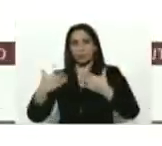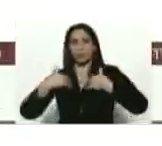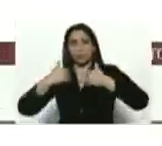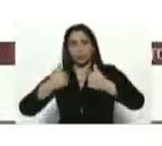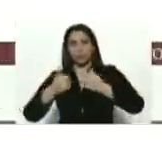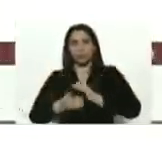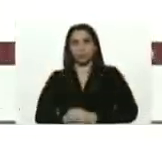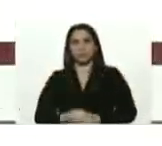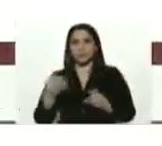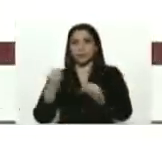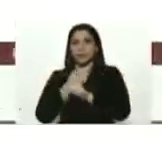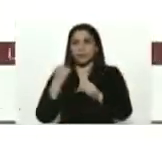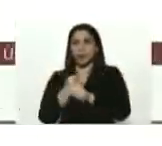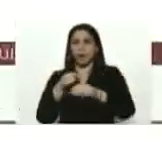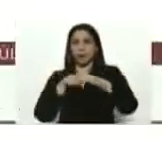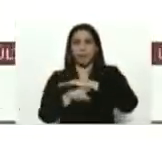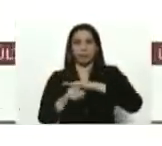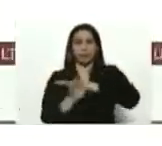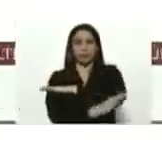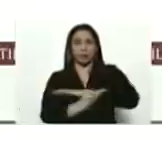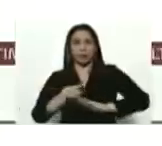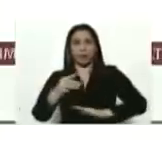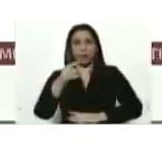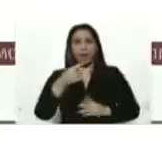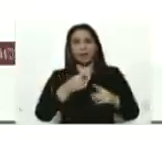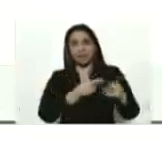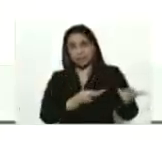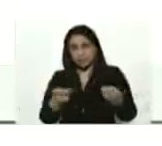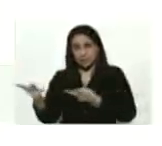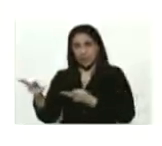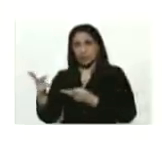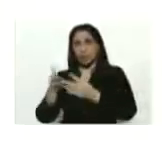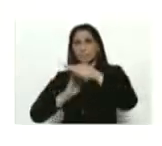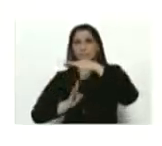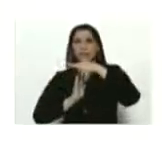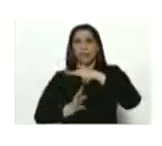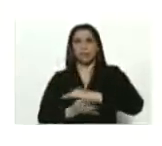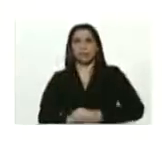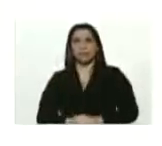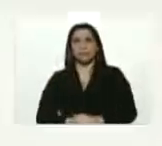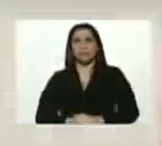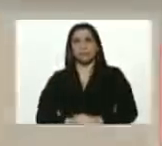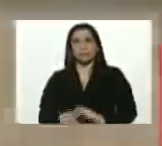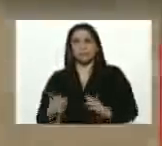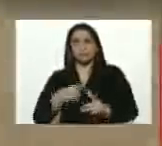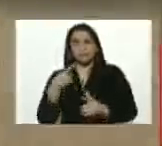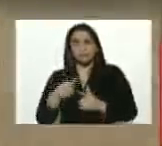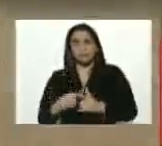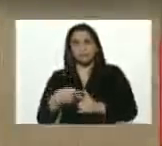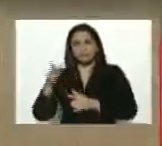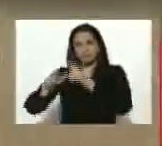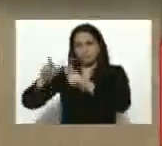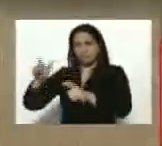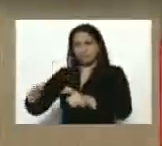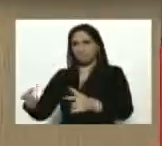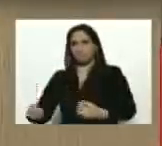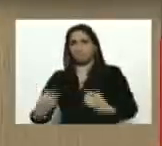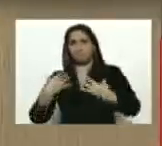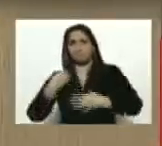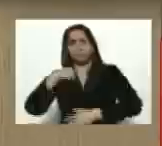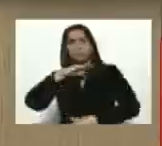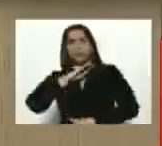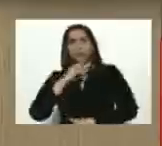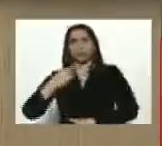que trabaja en el PASI del estado Apure. Fíjense ustedes, de estos casos que estamos reportando